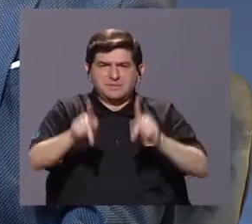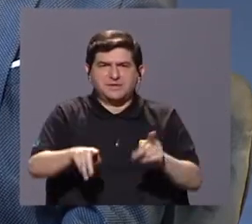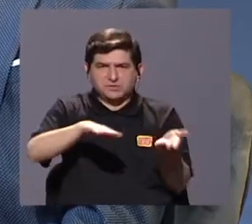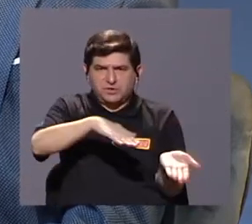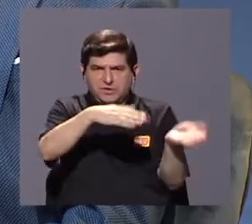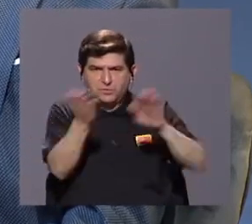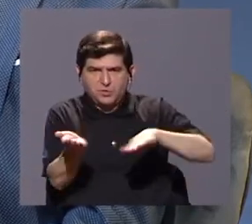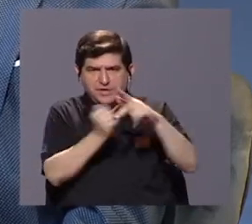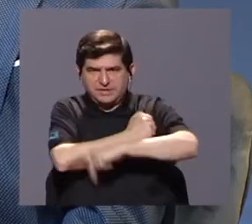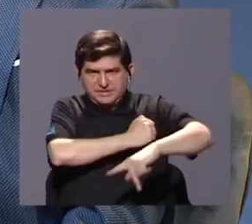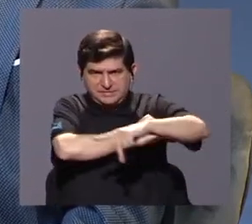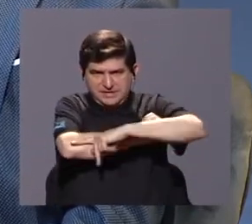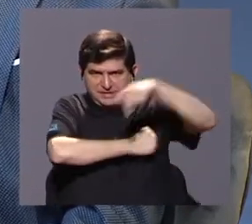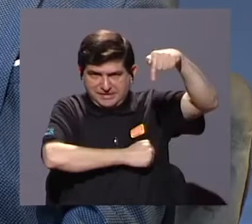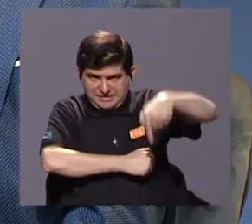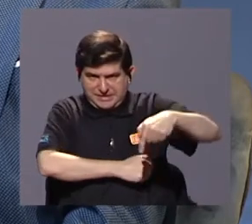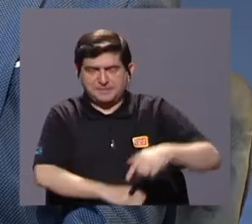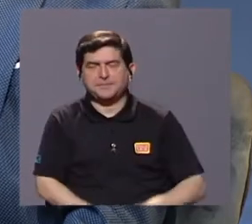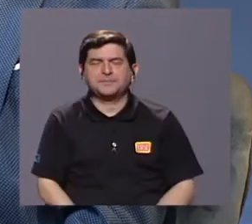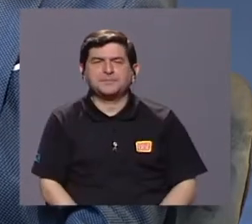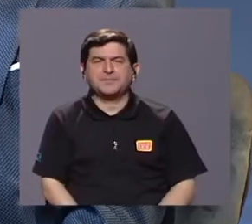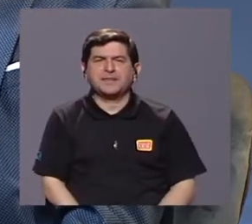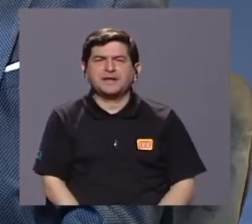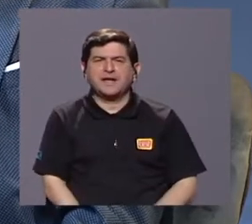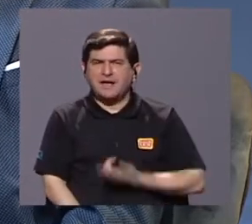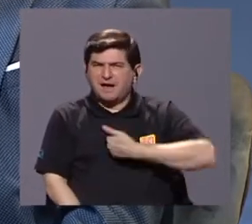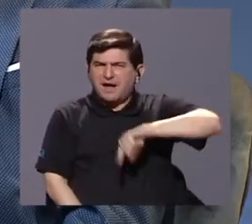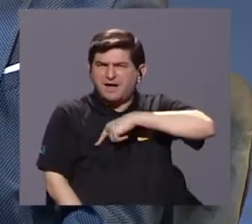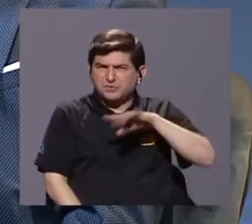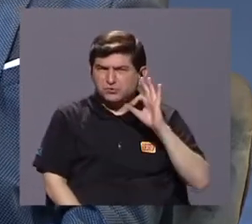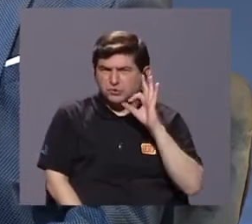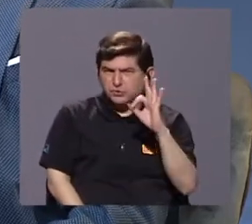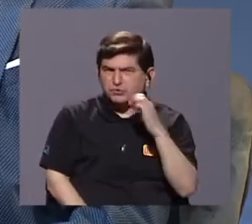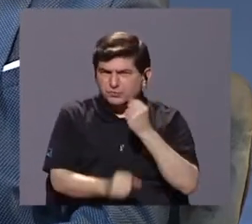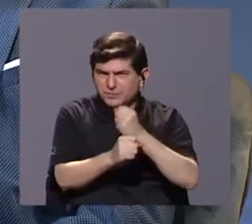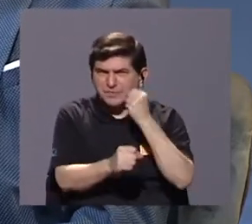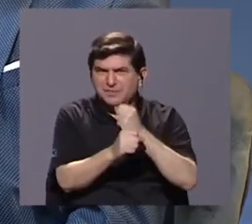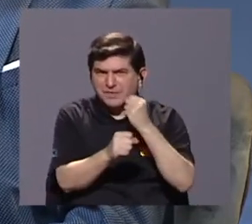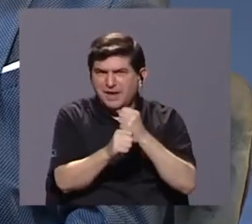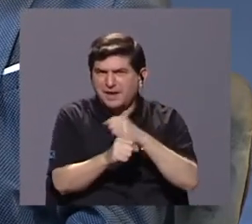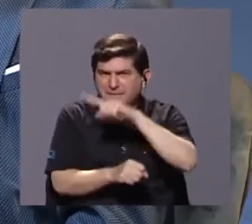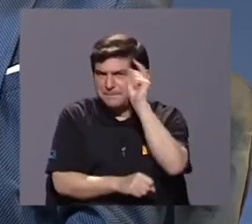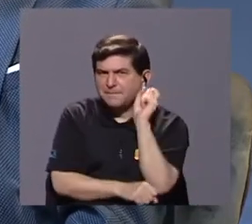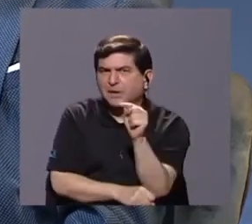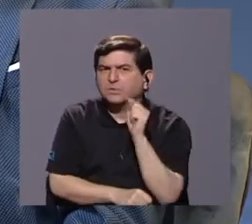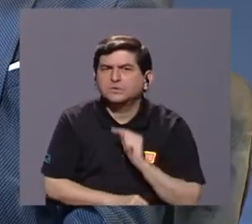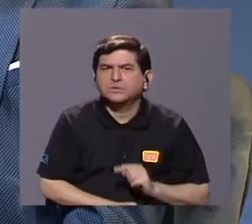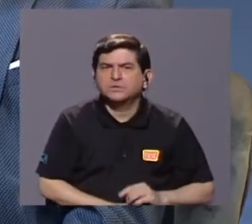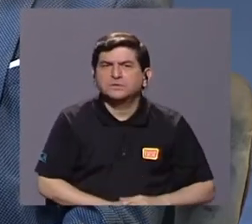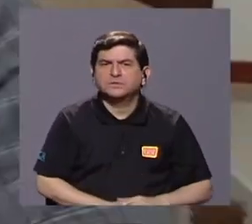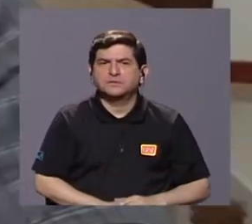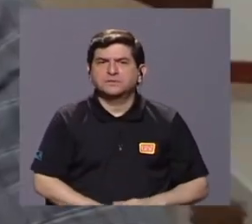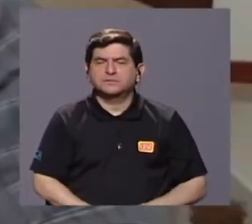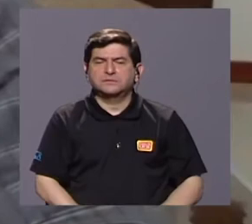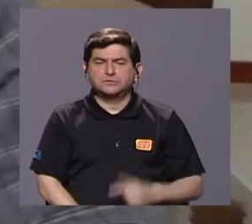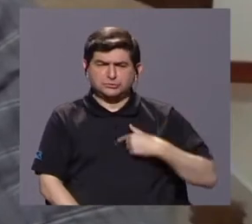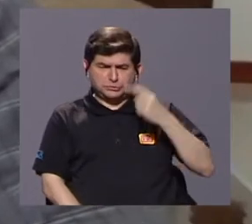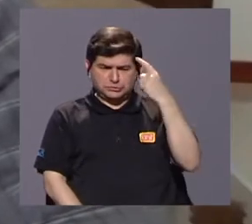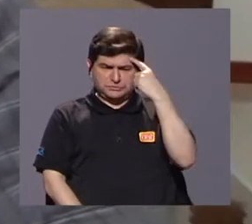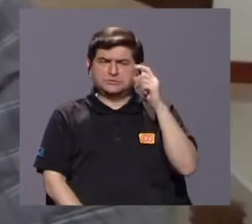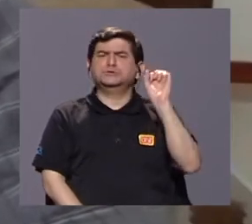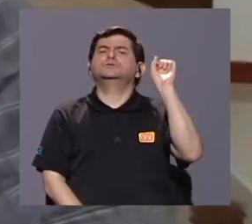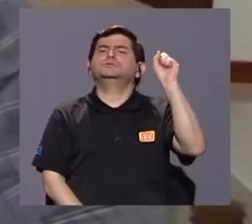país. Le pregunto, Juan José, ¿nos ha ido bien? ¿Se han hecho bien las cosas en nuestro país? Pienso que